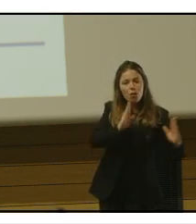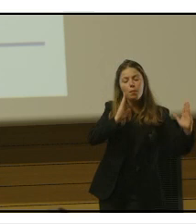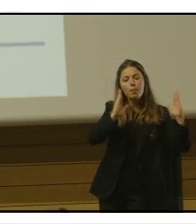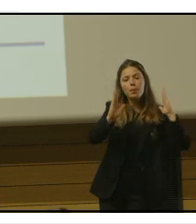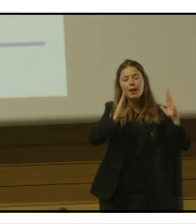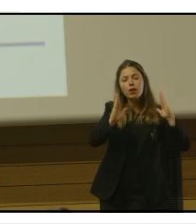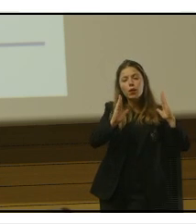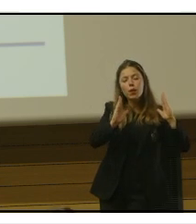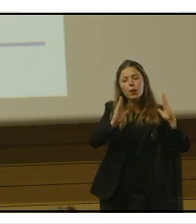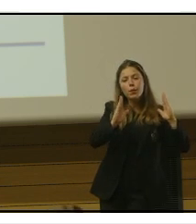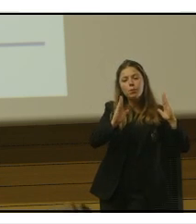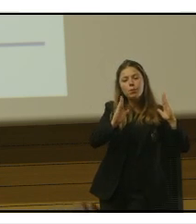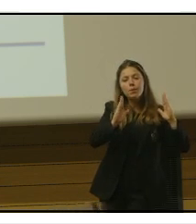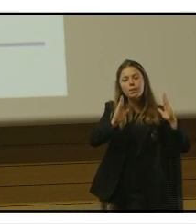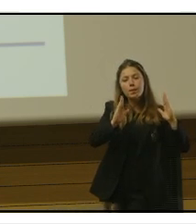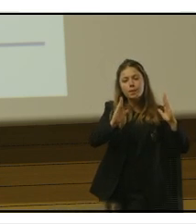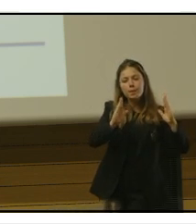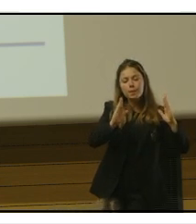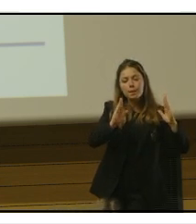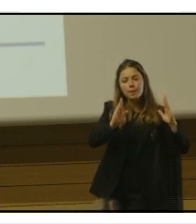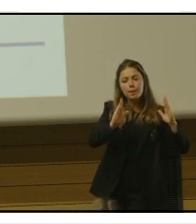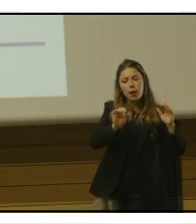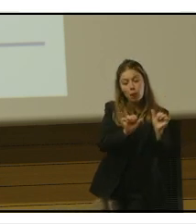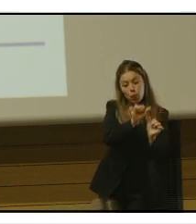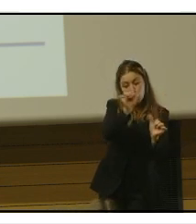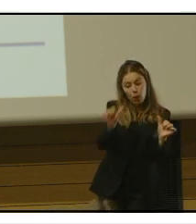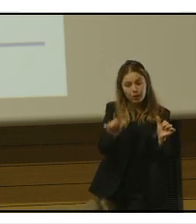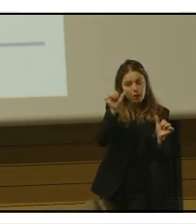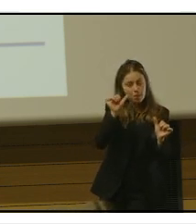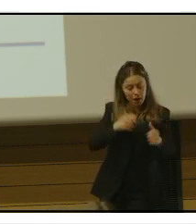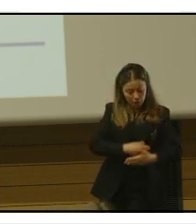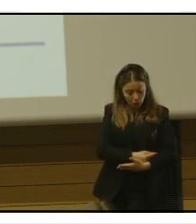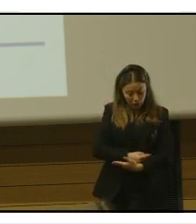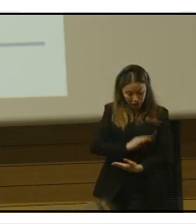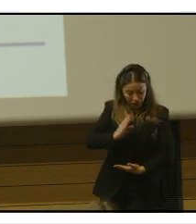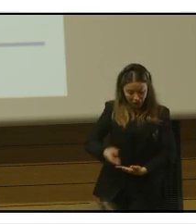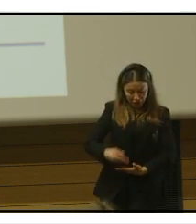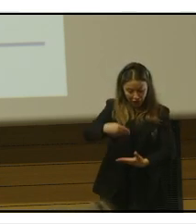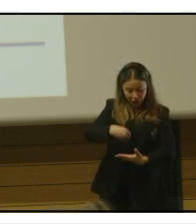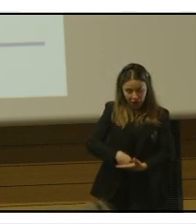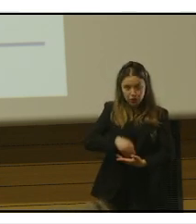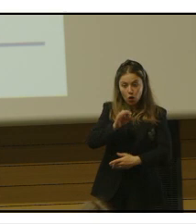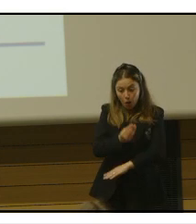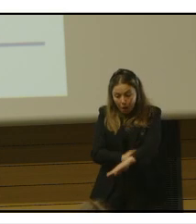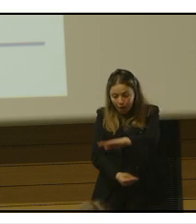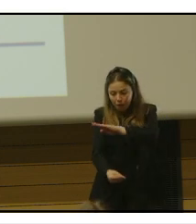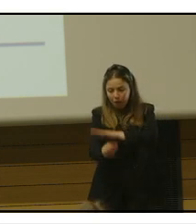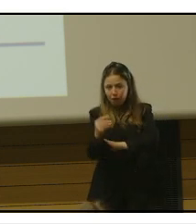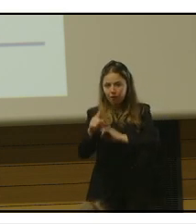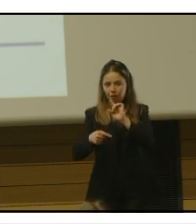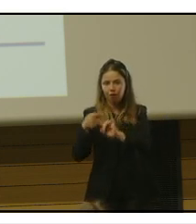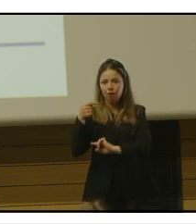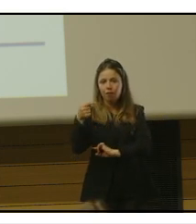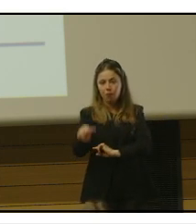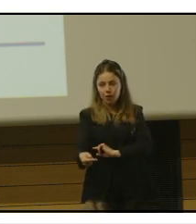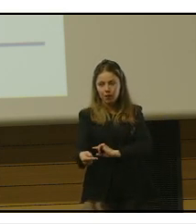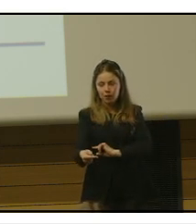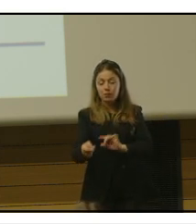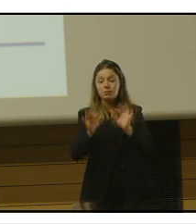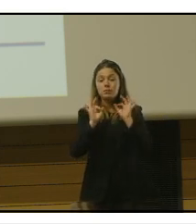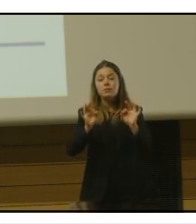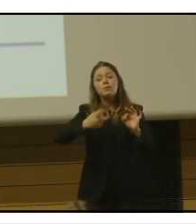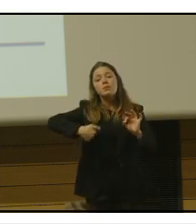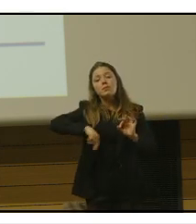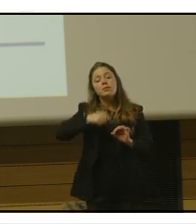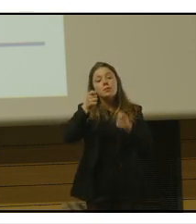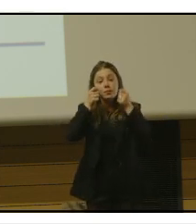periodo o sea, en el periodo durante el embarazo y en el periodo posterior al embarazo. Entonces, en este caso, nosotros